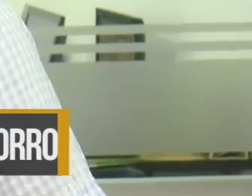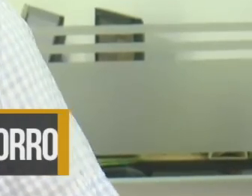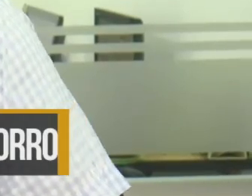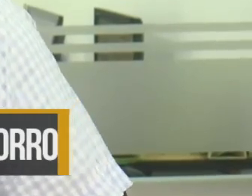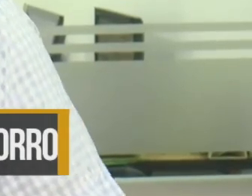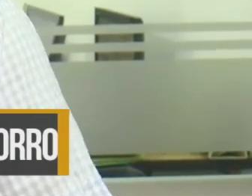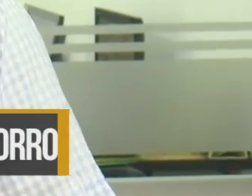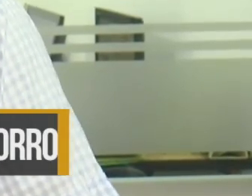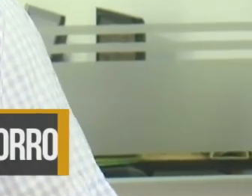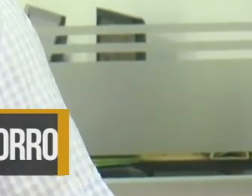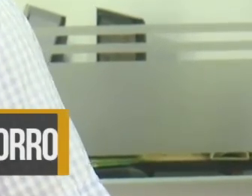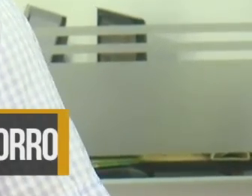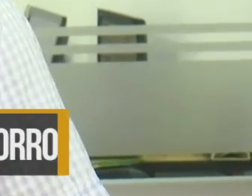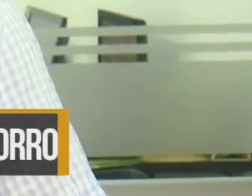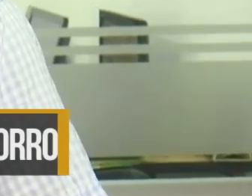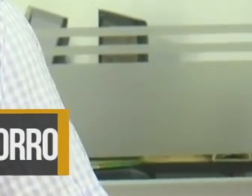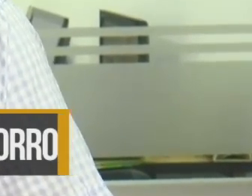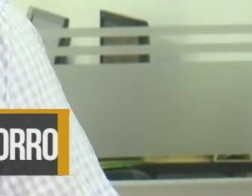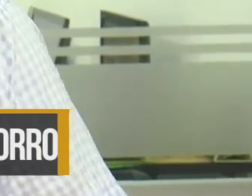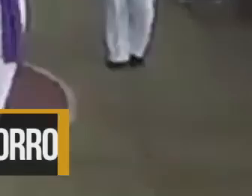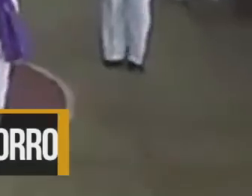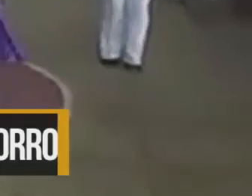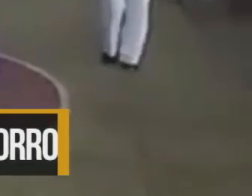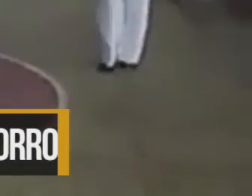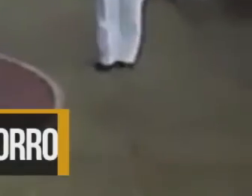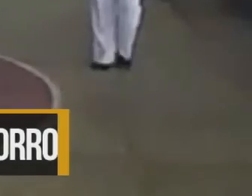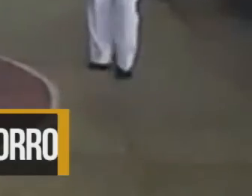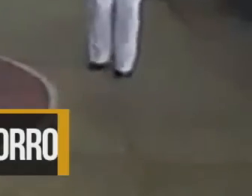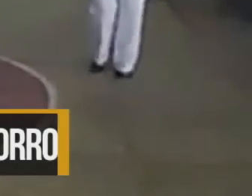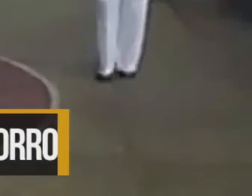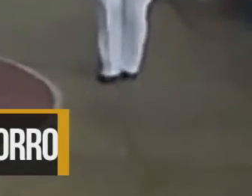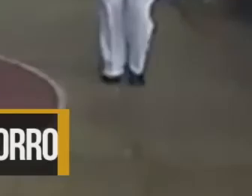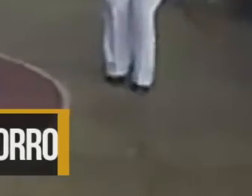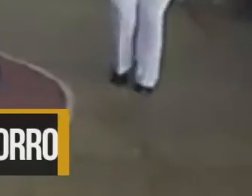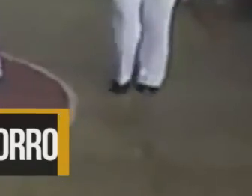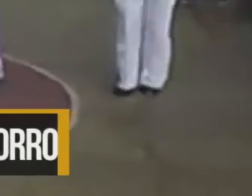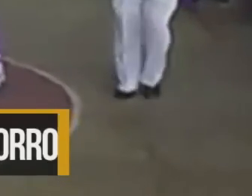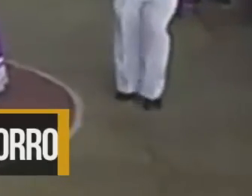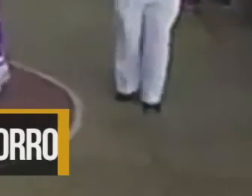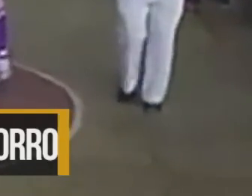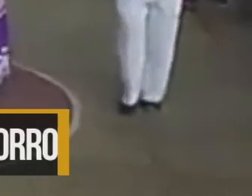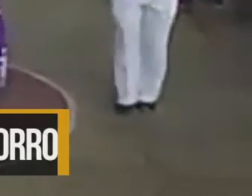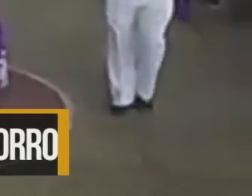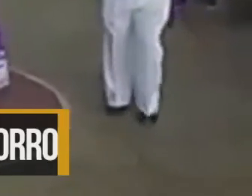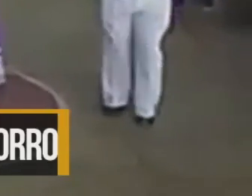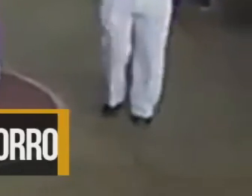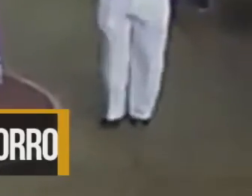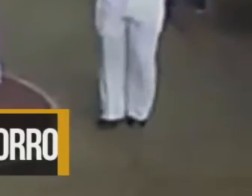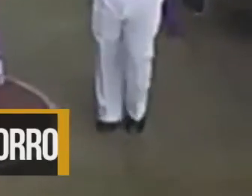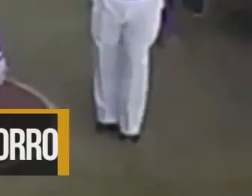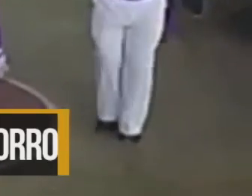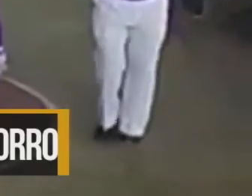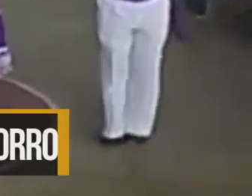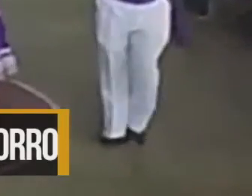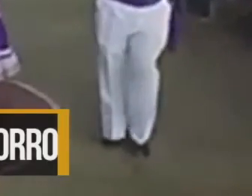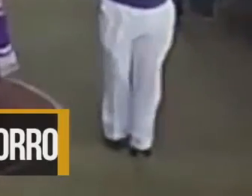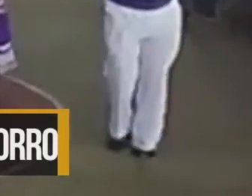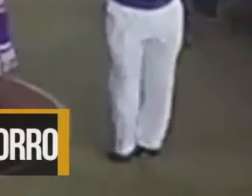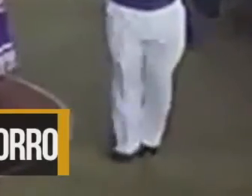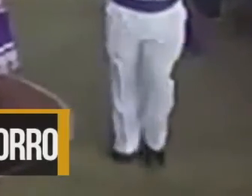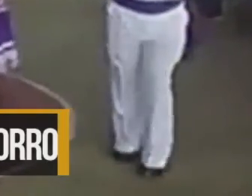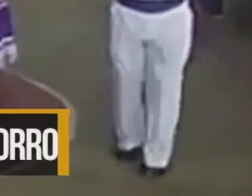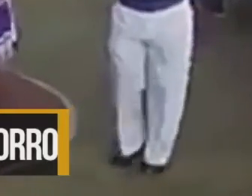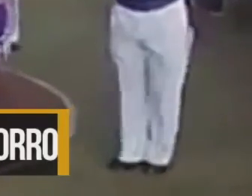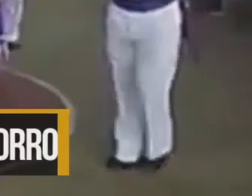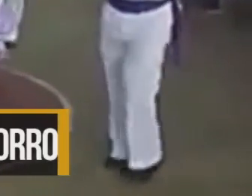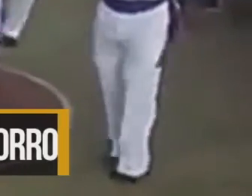el FEI y la participación de nosotros ha sido también bastante ardua. Ahora tenemos mucho recorrido y también tenemos una actividad en Puerto